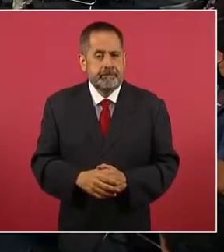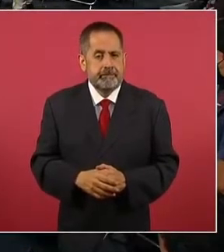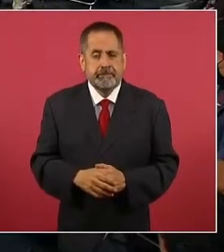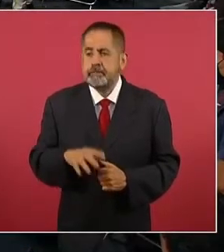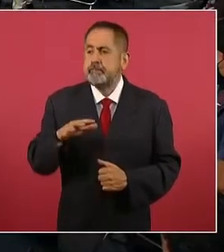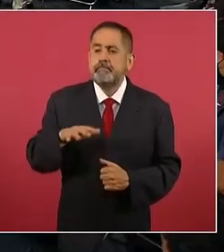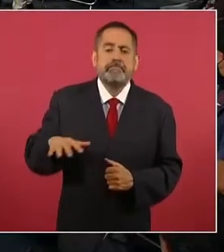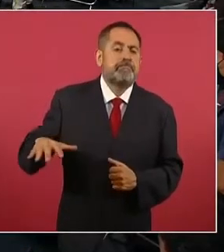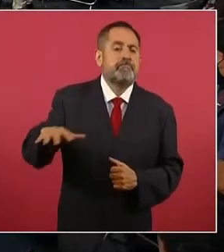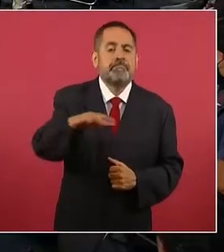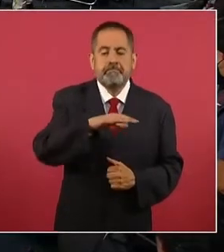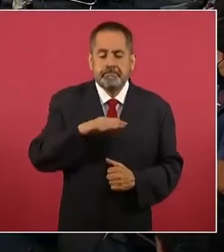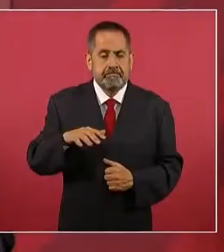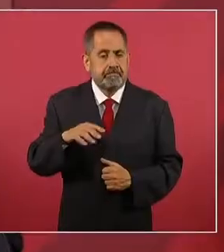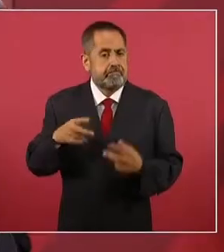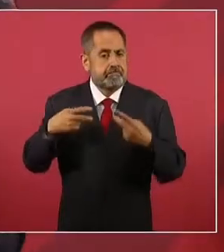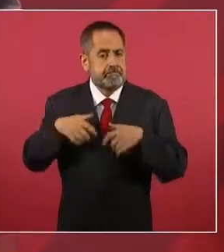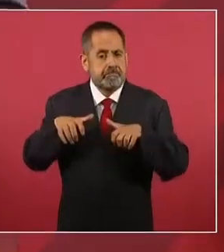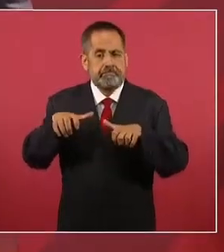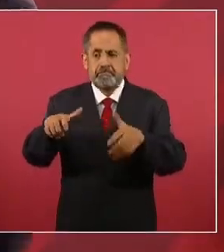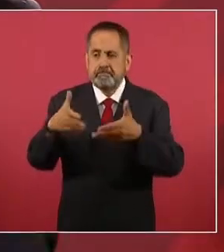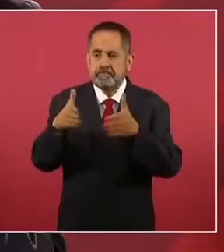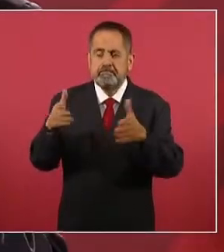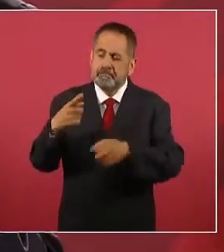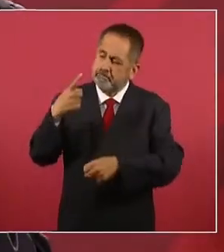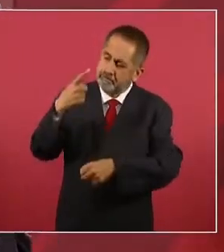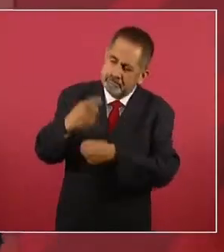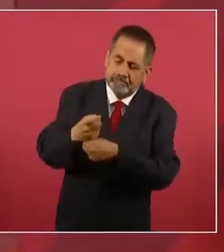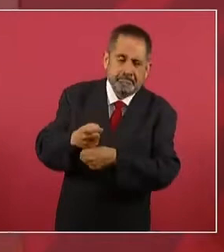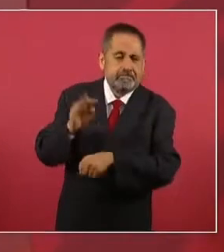debe estar siempre por delante